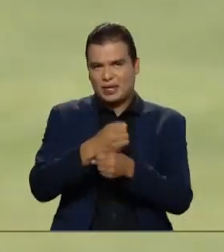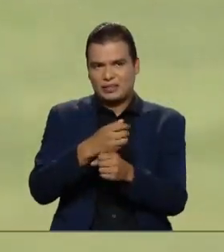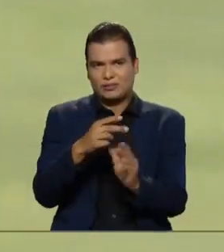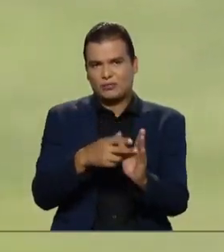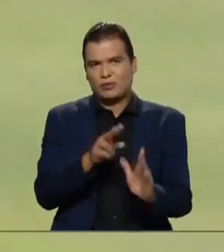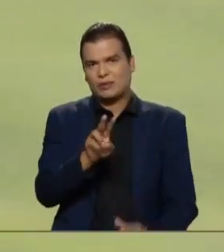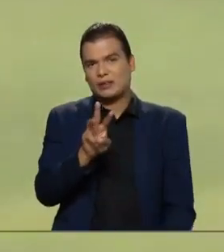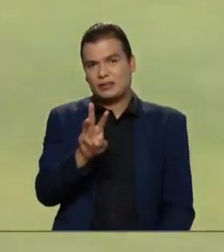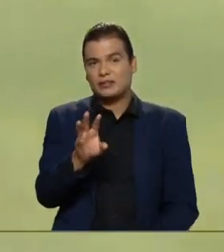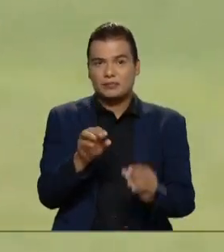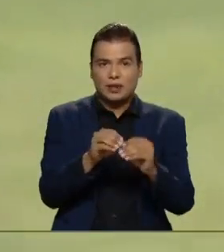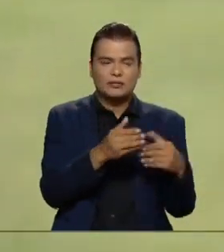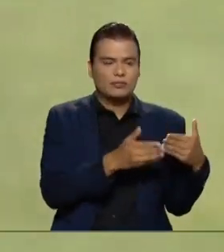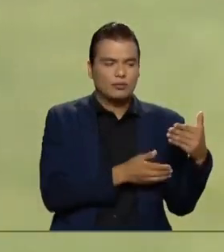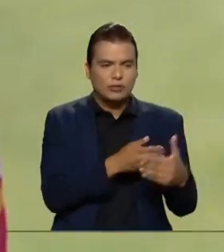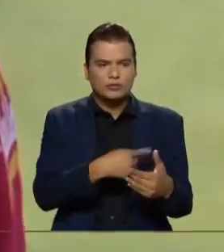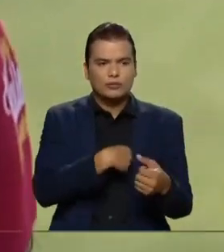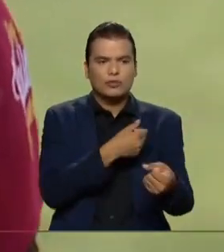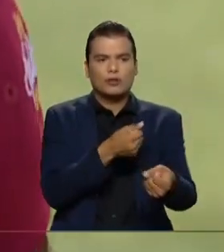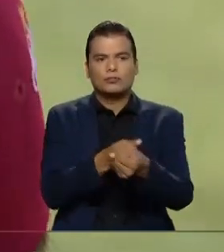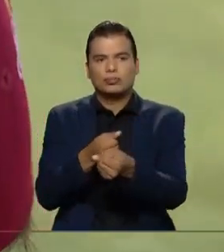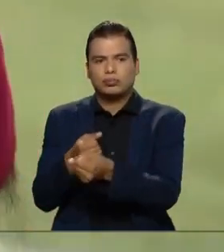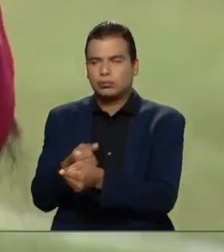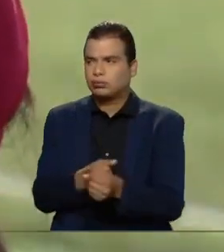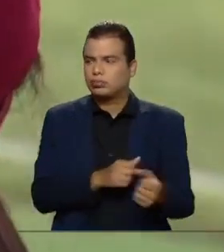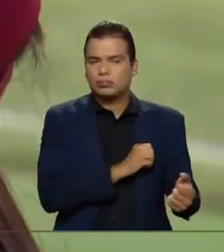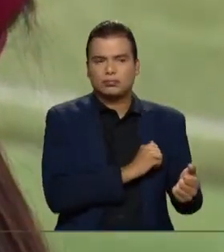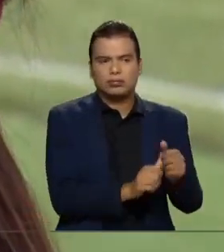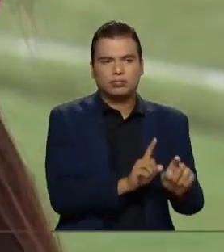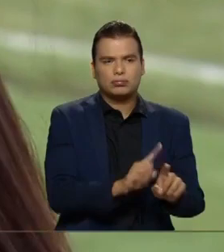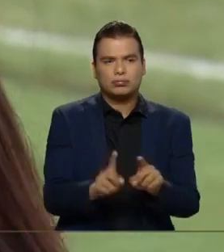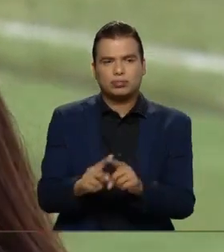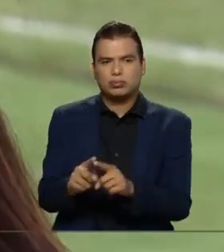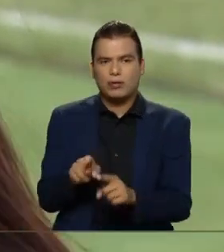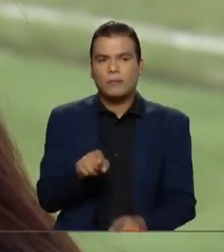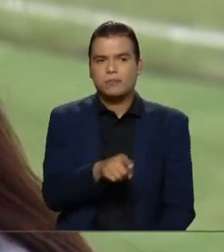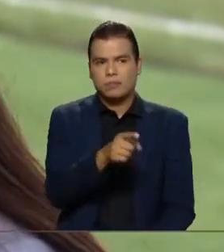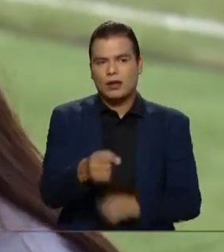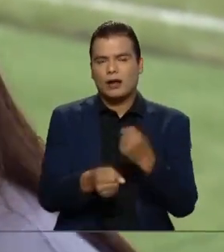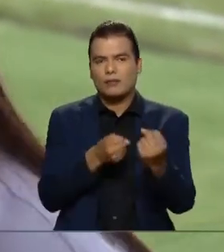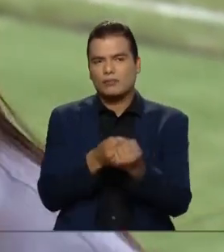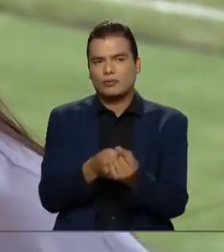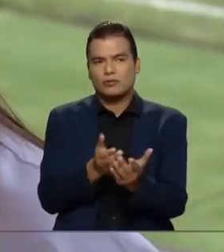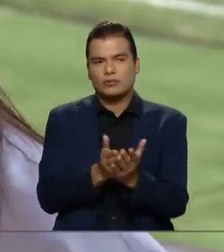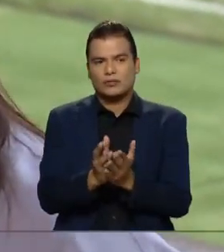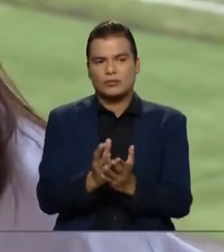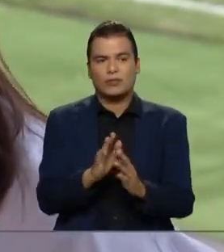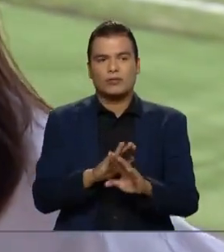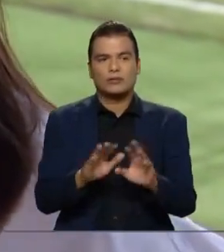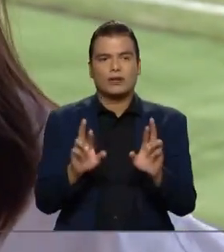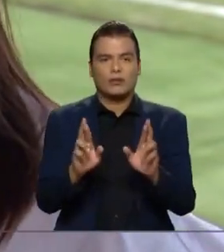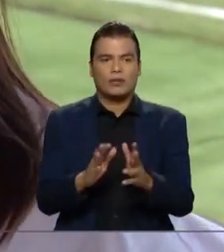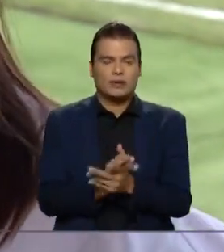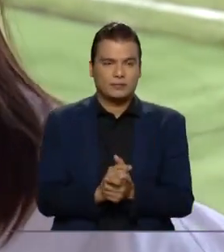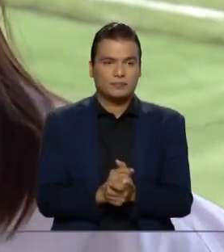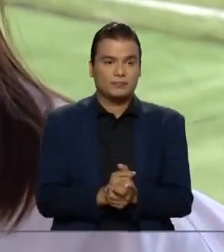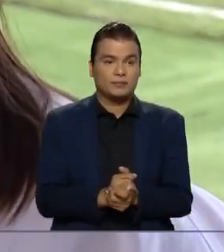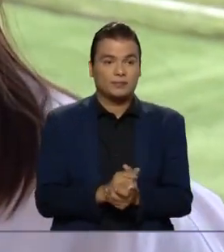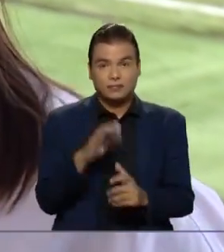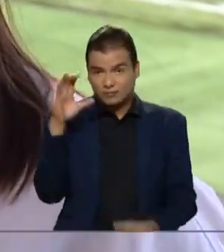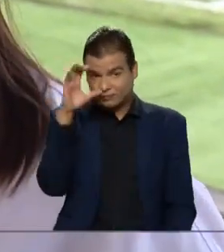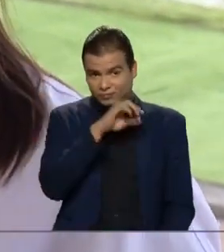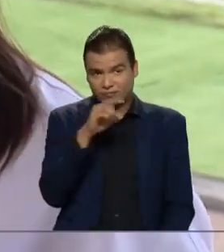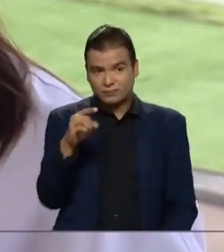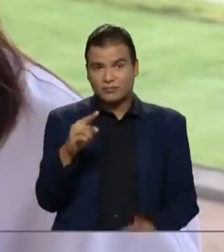continuar con todo ese proceso que venimos haciendo desde los semilleros y también el alto rendimiento. Pues gracias, gerente, sin duda alguna un total éxito